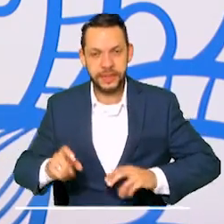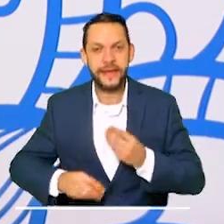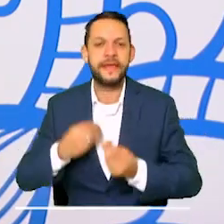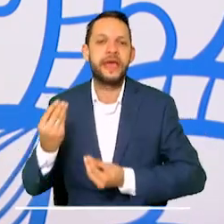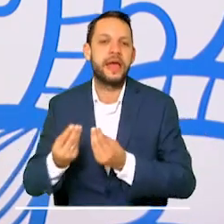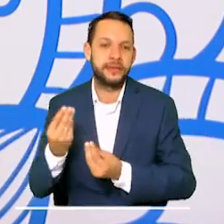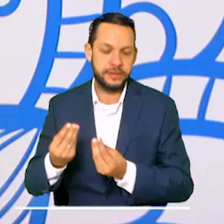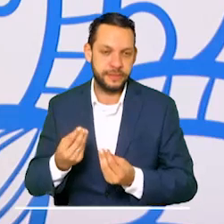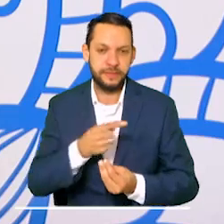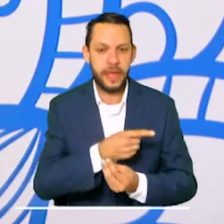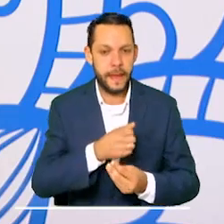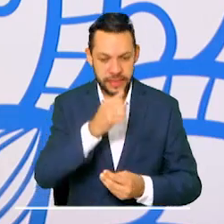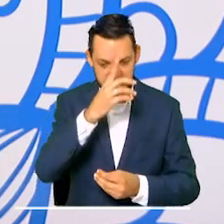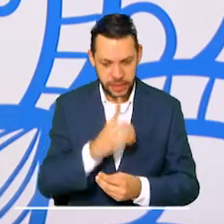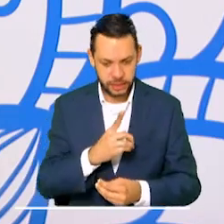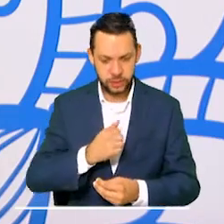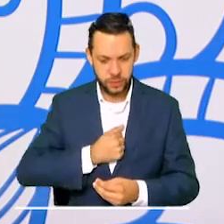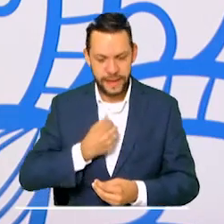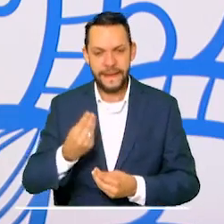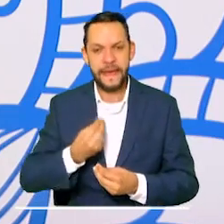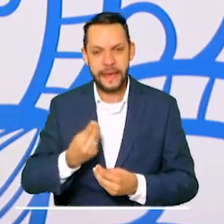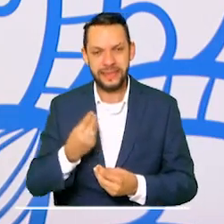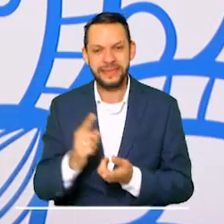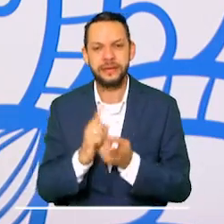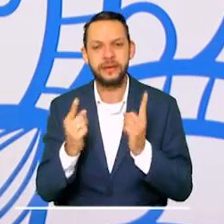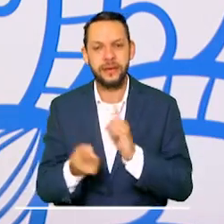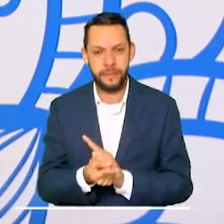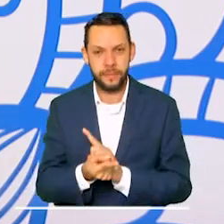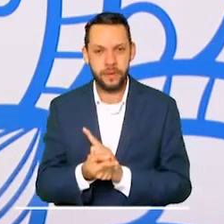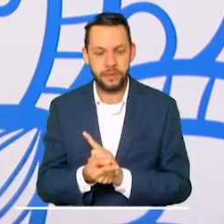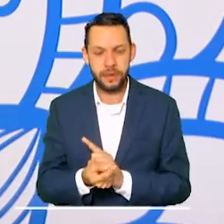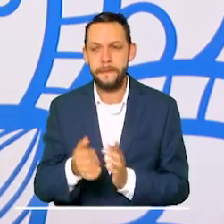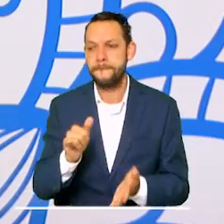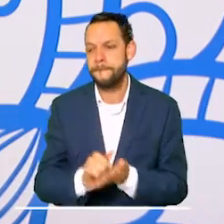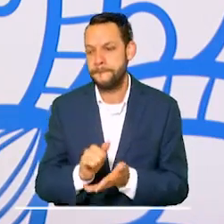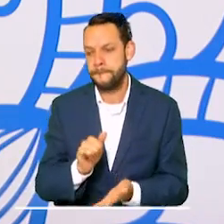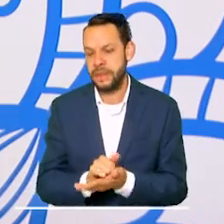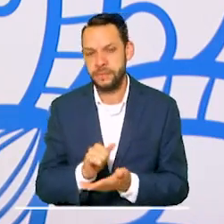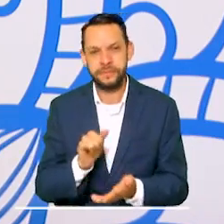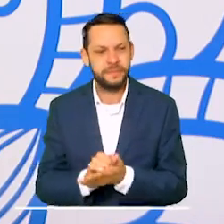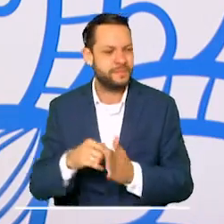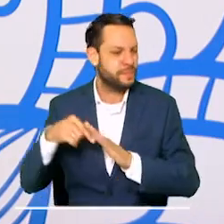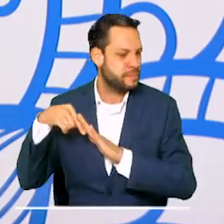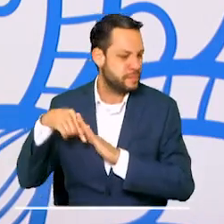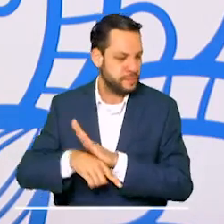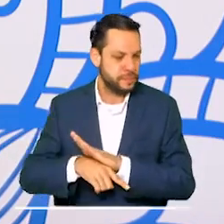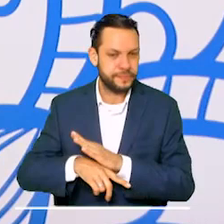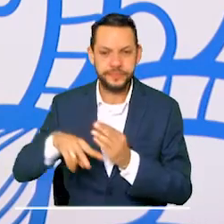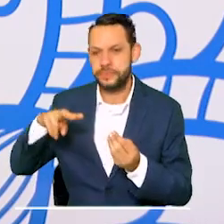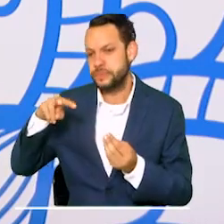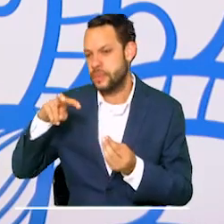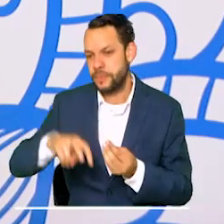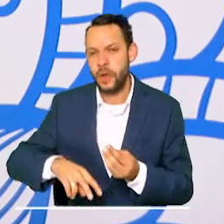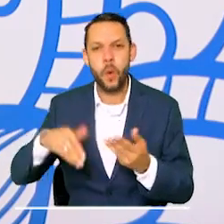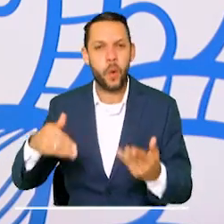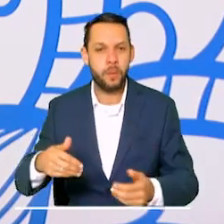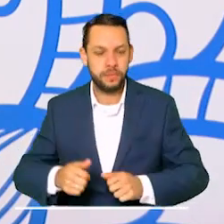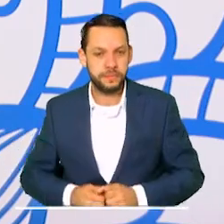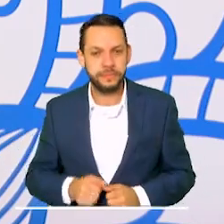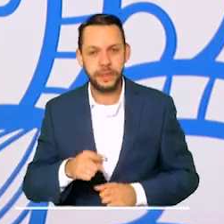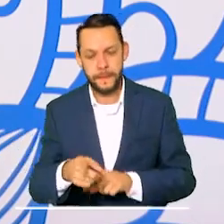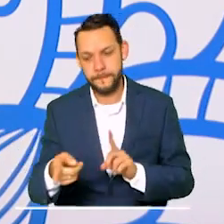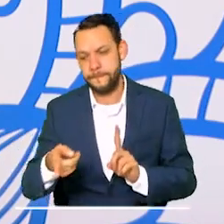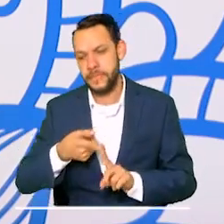bienestar que es el que quiere mi paciente. Entonces, ¿cómo nosotros podemos explotar la resiliencia en el consultorio? Bueno, primero, esto